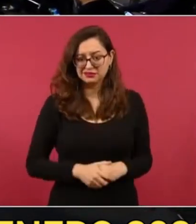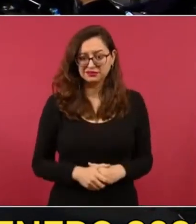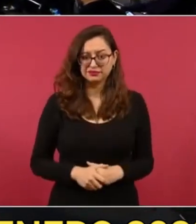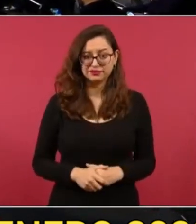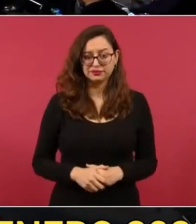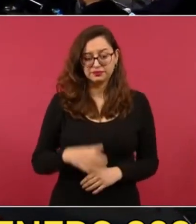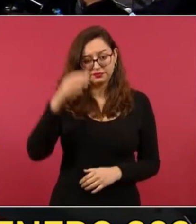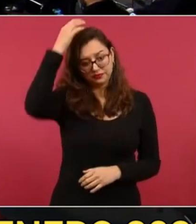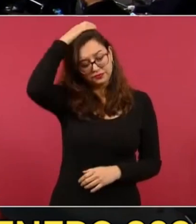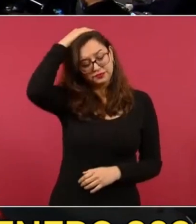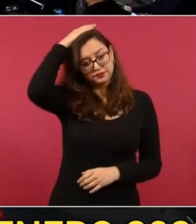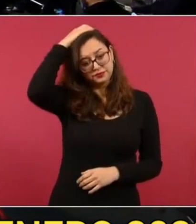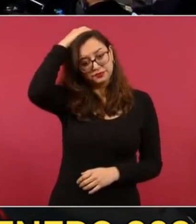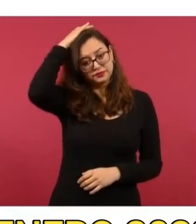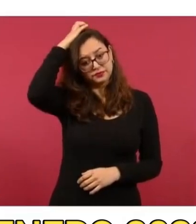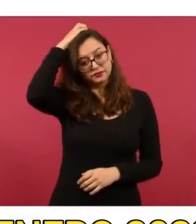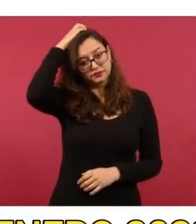¿Qué?